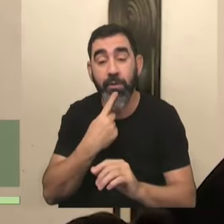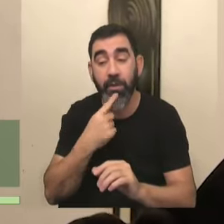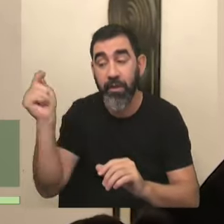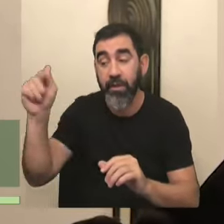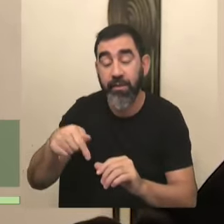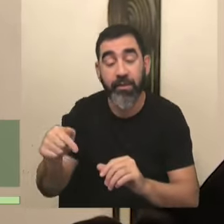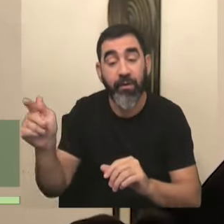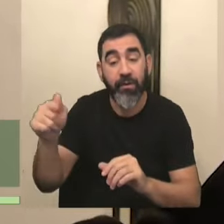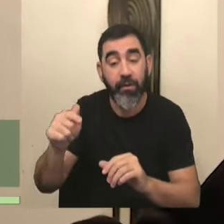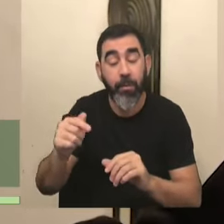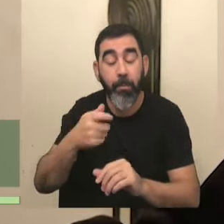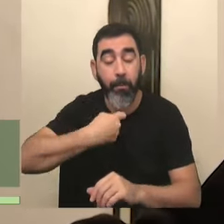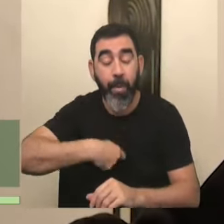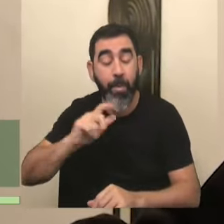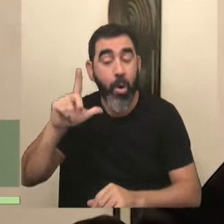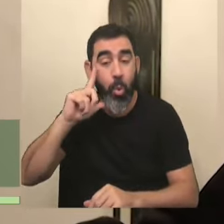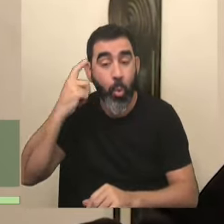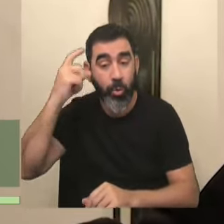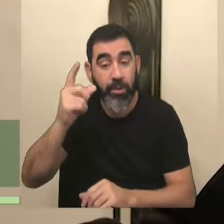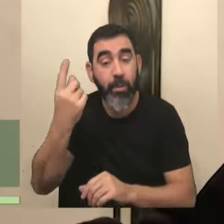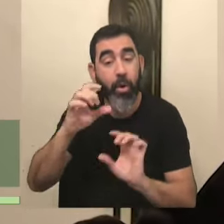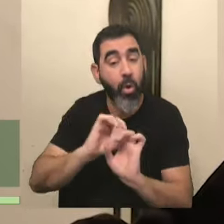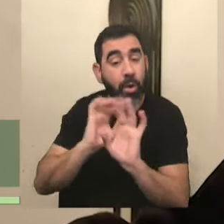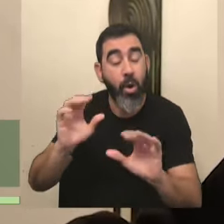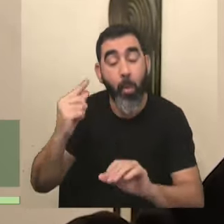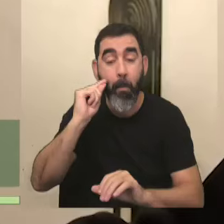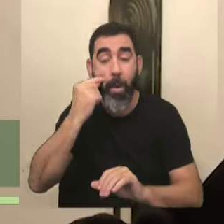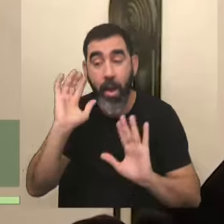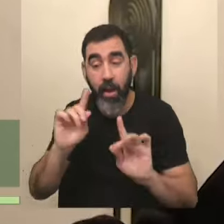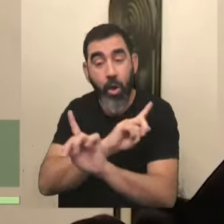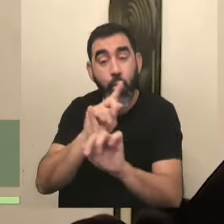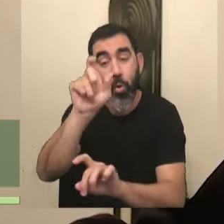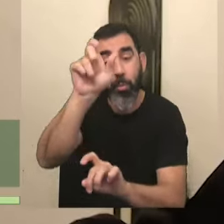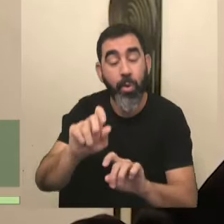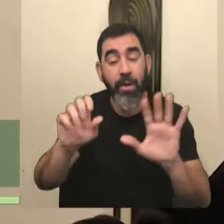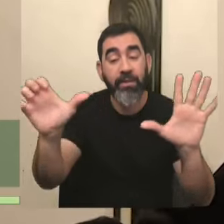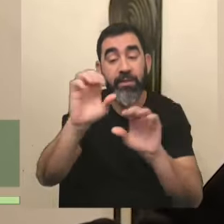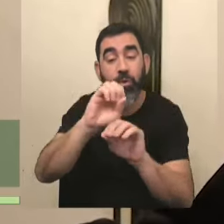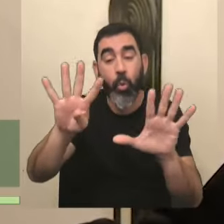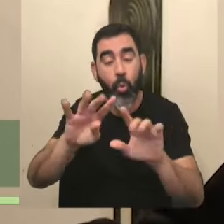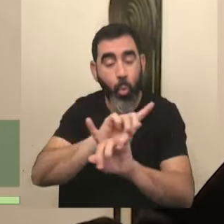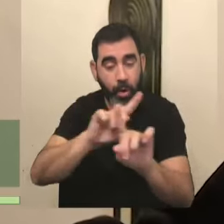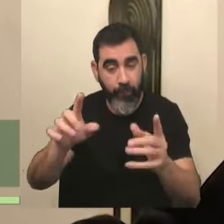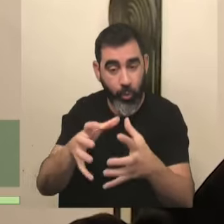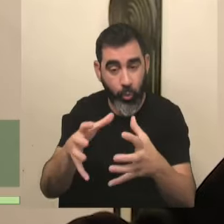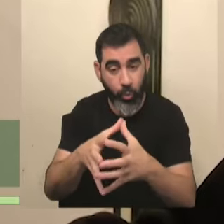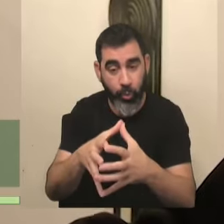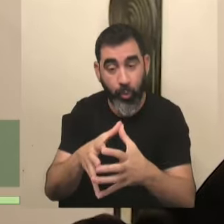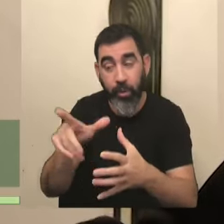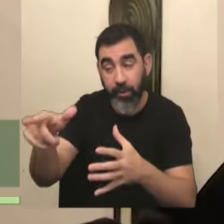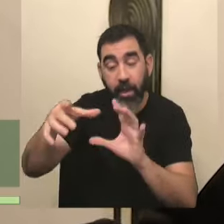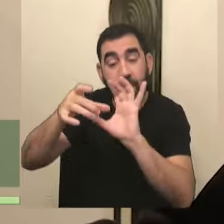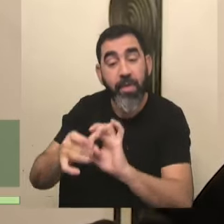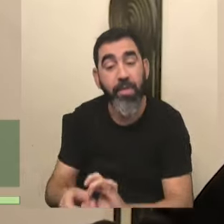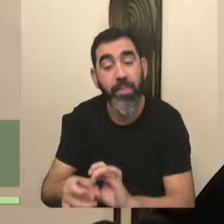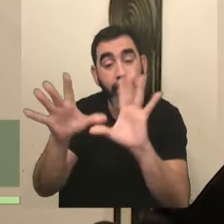de la mano de la mano de Pepe y de Lucía pero hay que dejar Claro que Blanca no es una persona que se integre el espacio 609 sino que